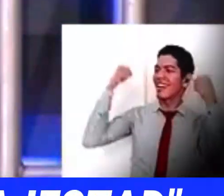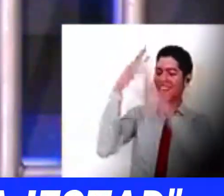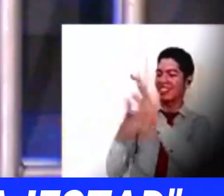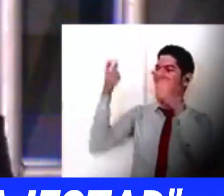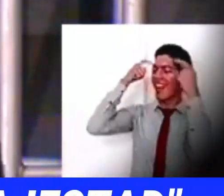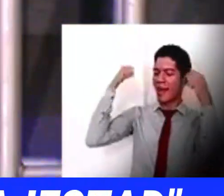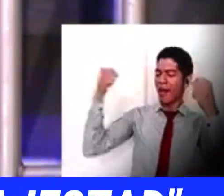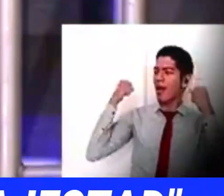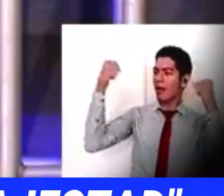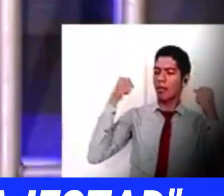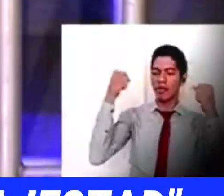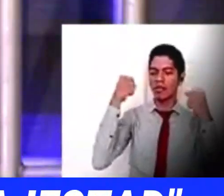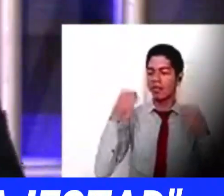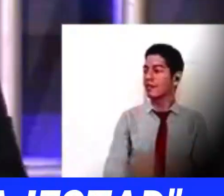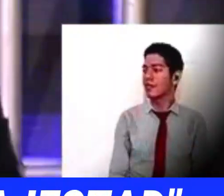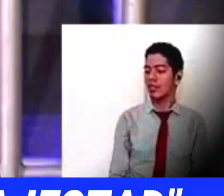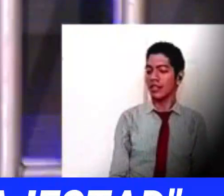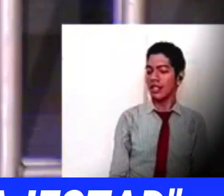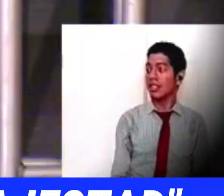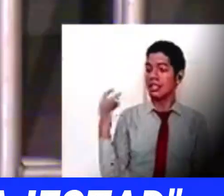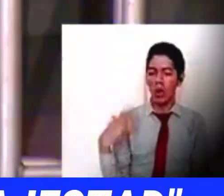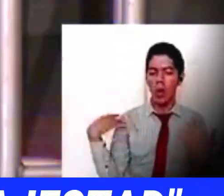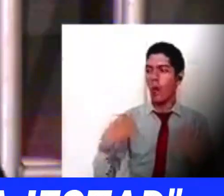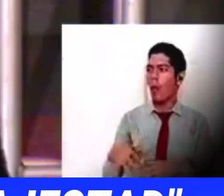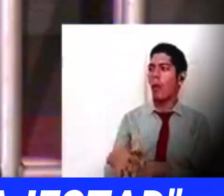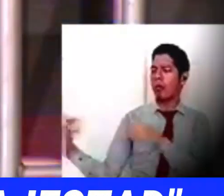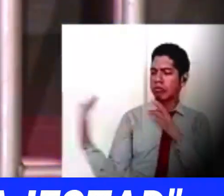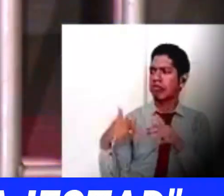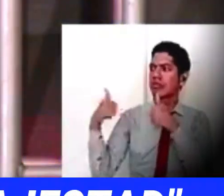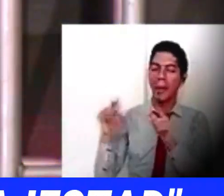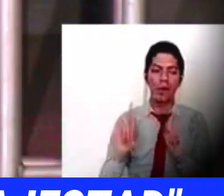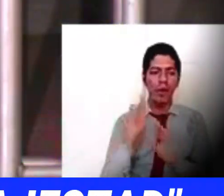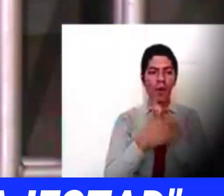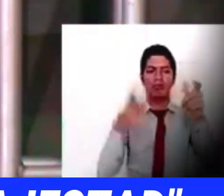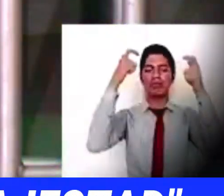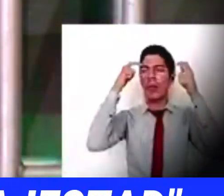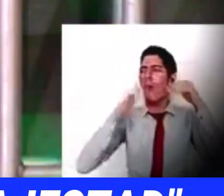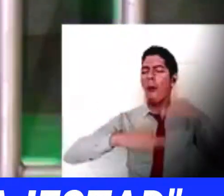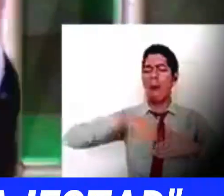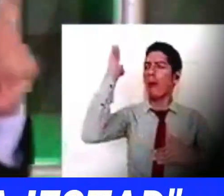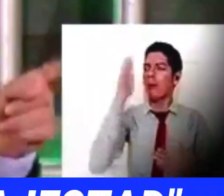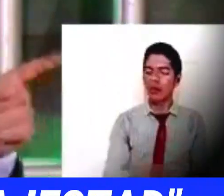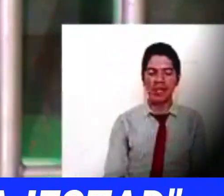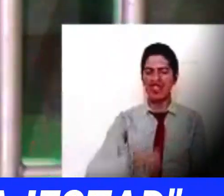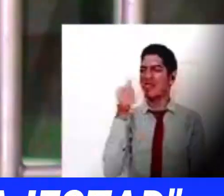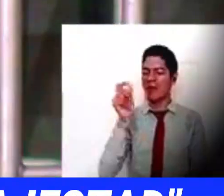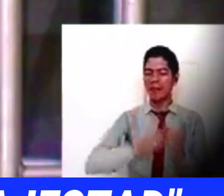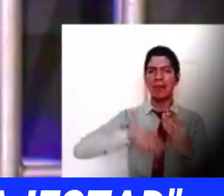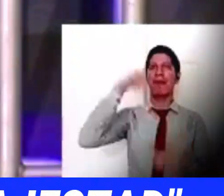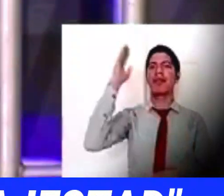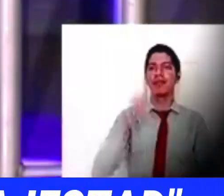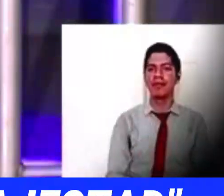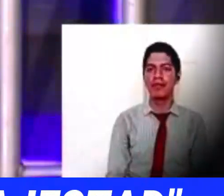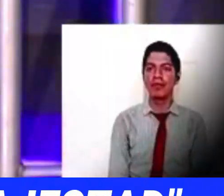a sus miles, pero David a sus 10,000, 10 veces mayor, 10 veces mejor que ese rey. Oh, escúcheme bien, Dios